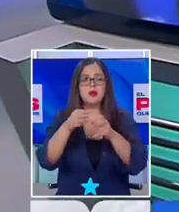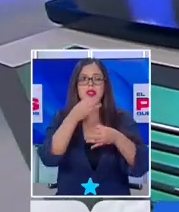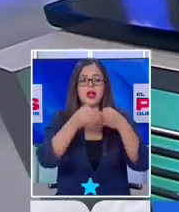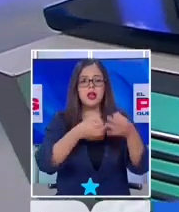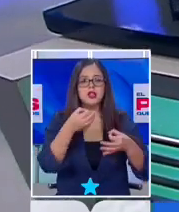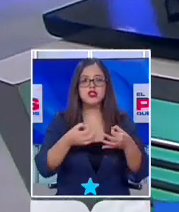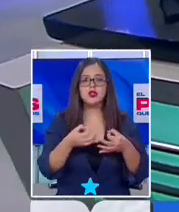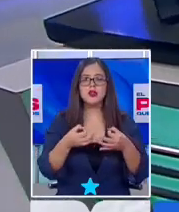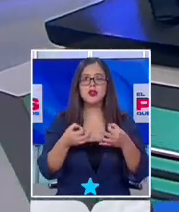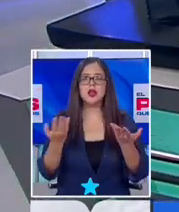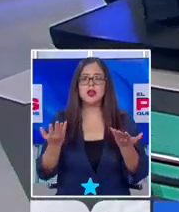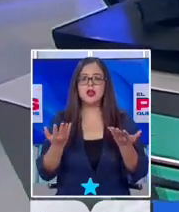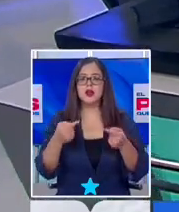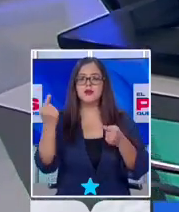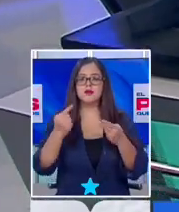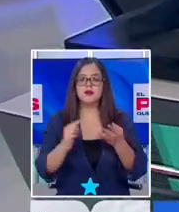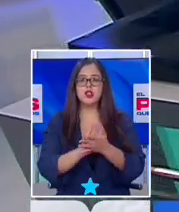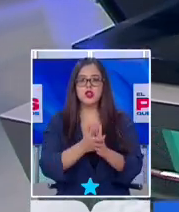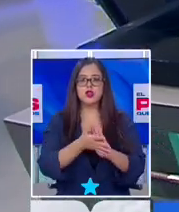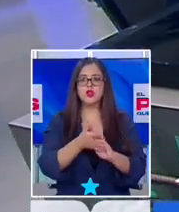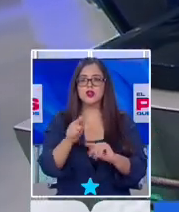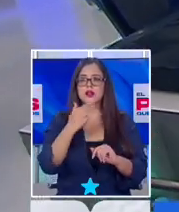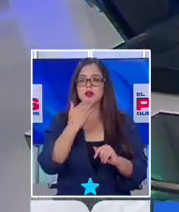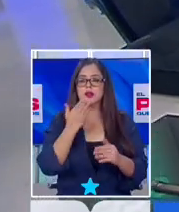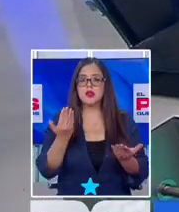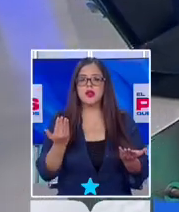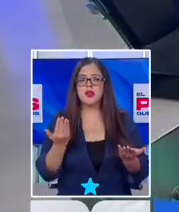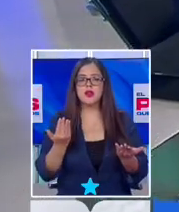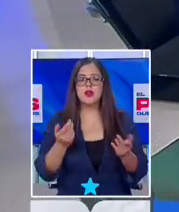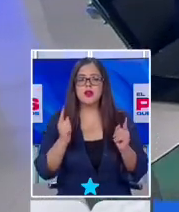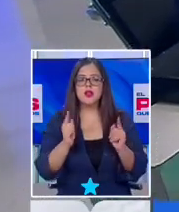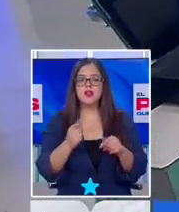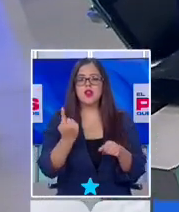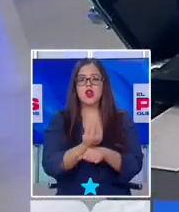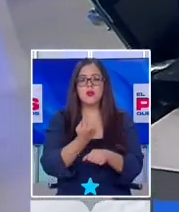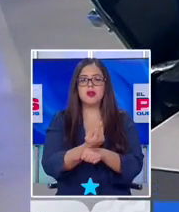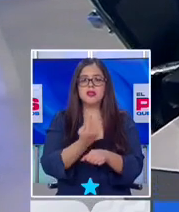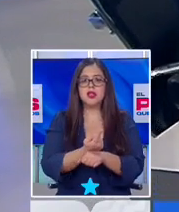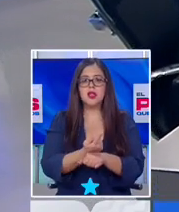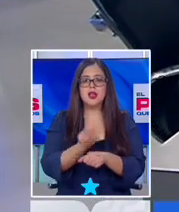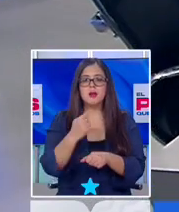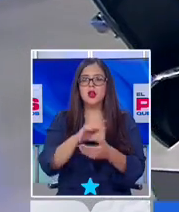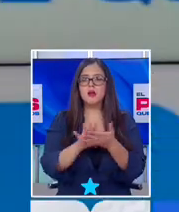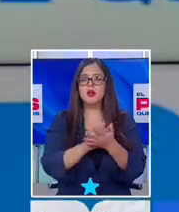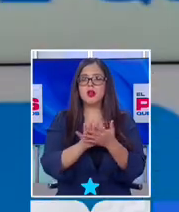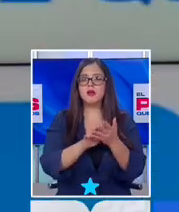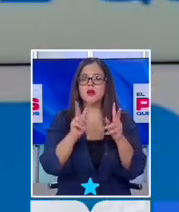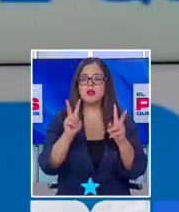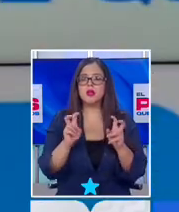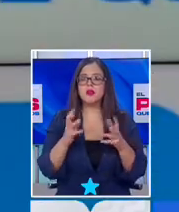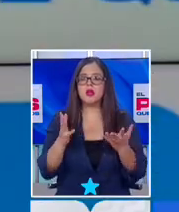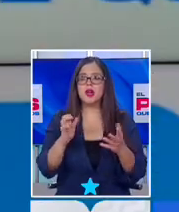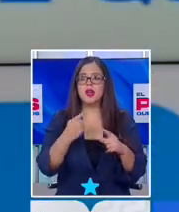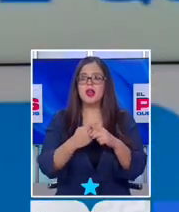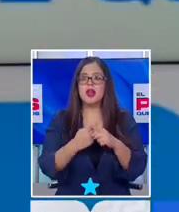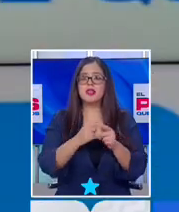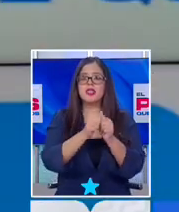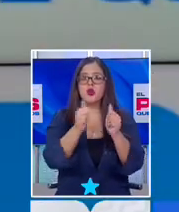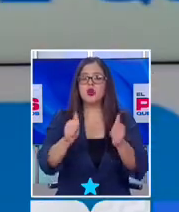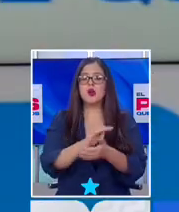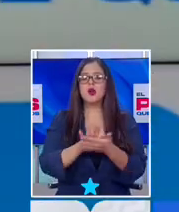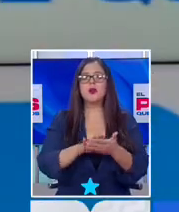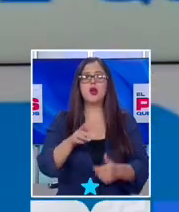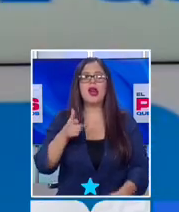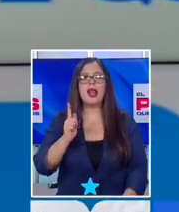declaraciones hay de todo digamos y hay que tomarlas ya que conversar en ese sentido pero por ejemplo la mirada de ex autoridades como ricardo